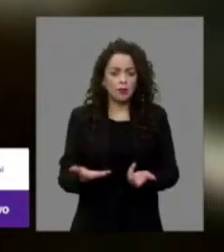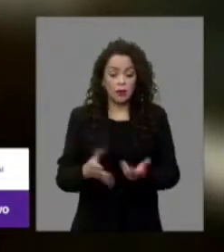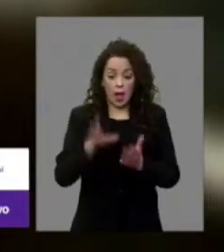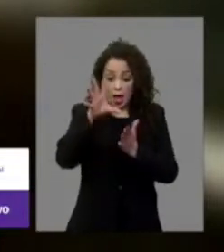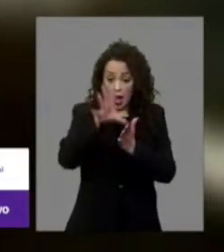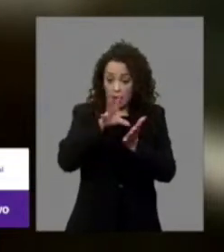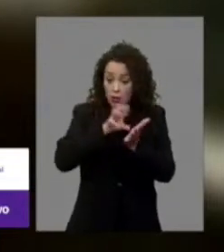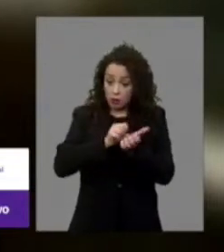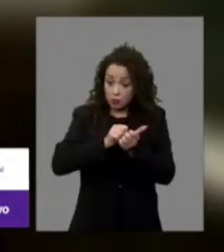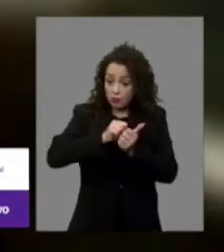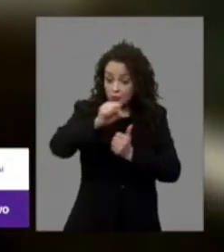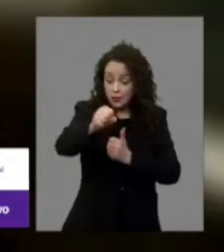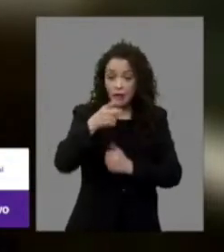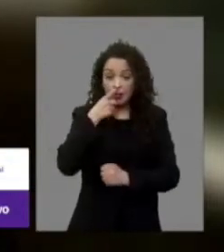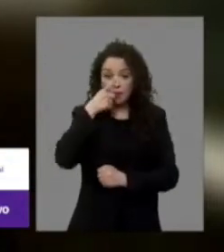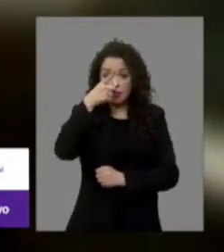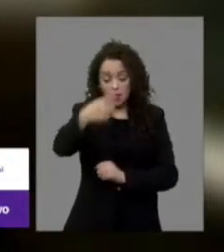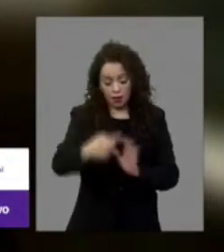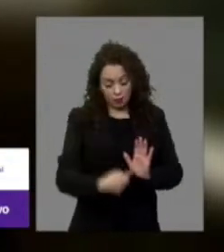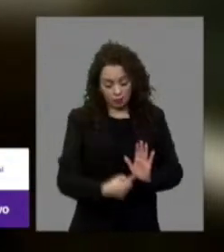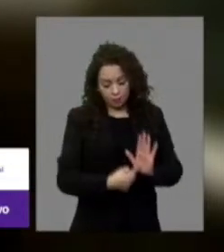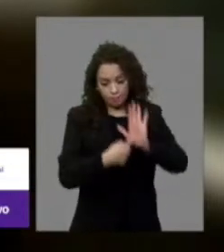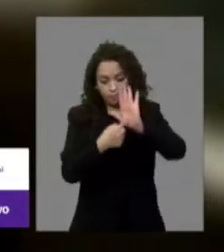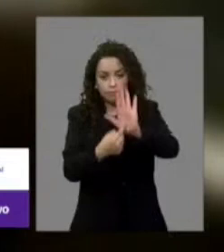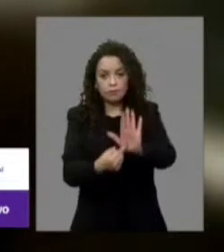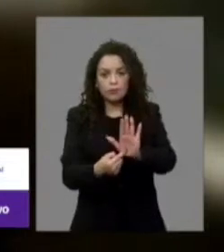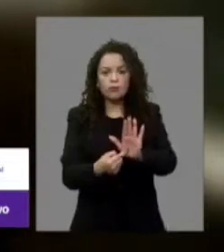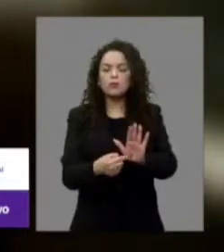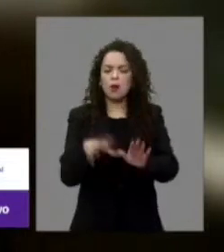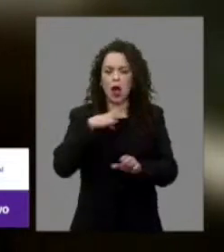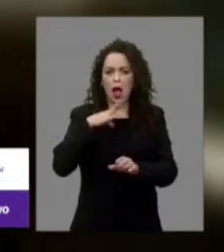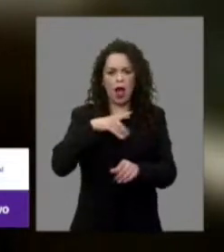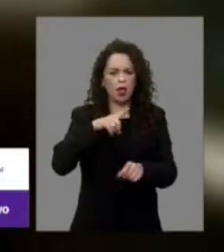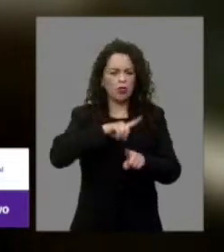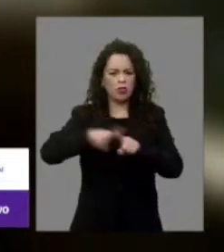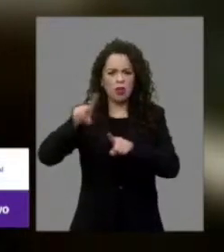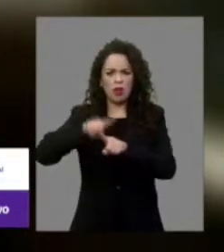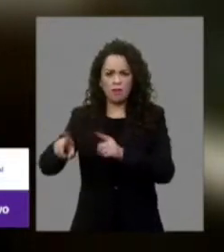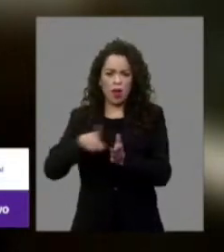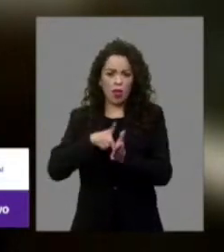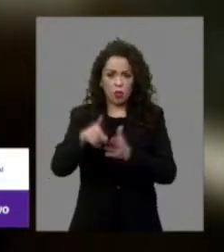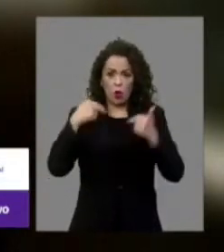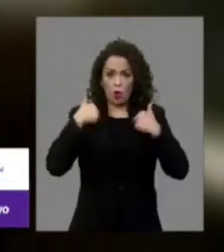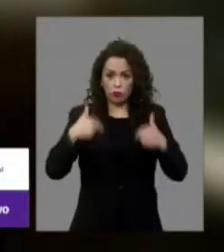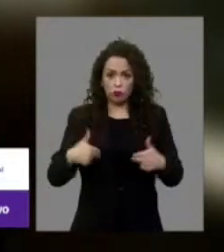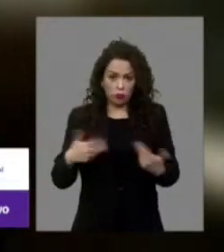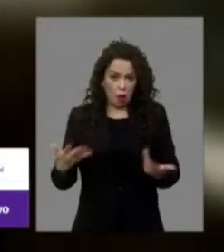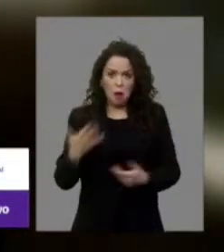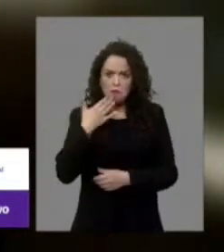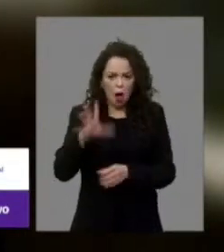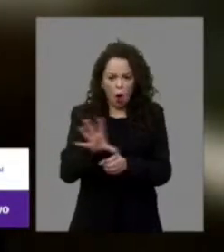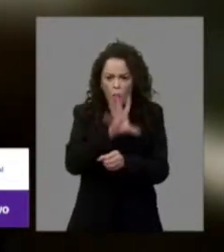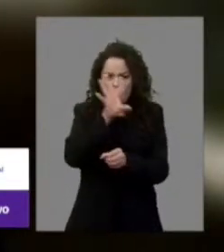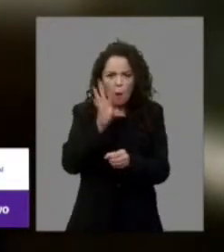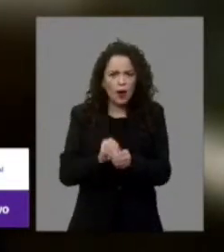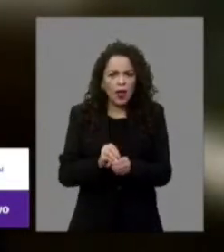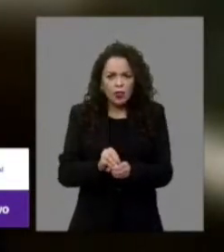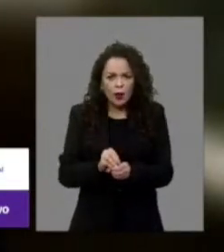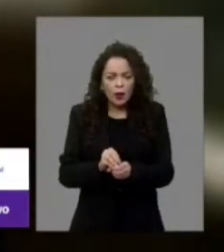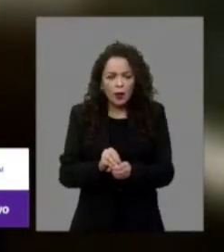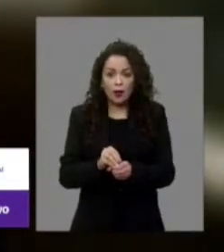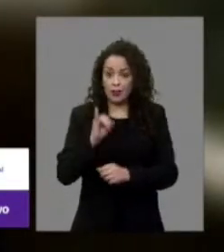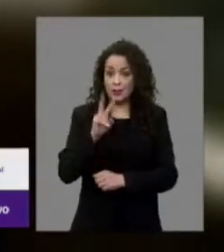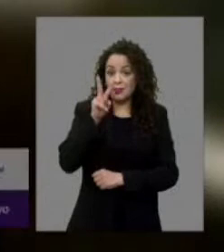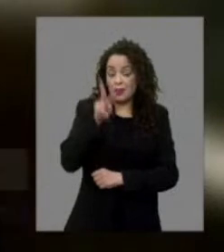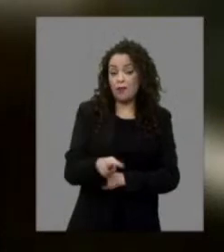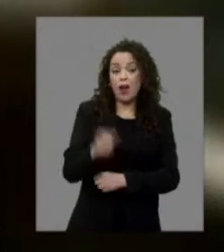Constitución incluye un muy buen catálogo de derechos humanos, muy completo, lo cierto es que en algunos casos